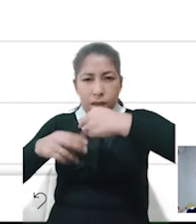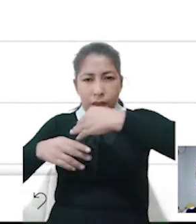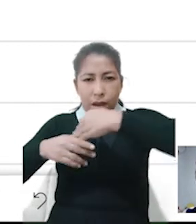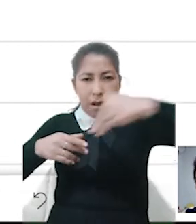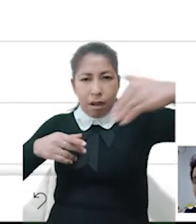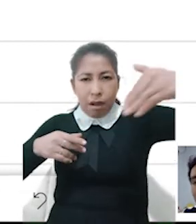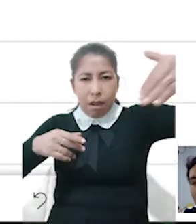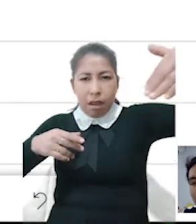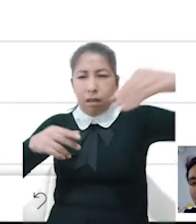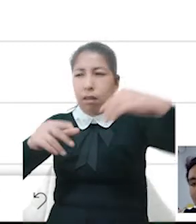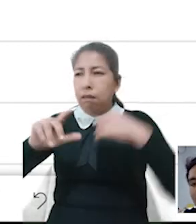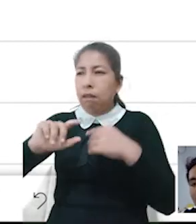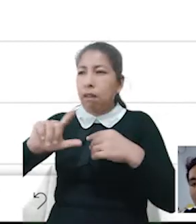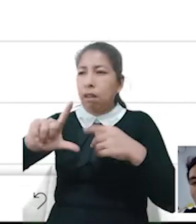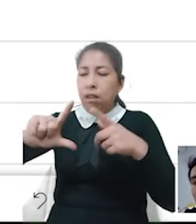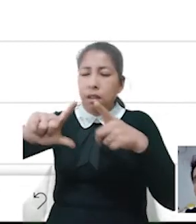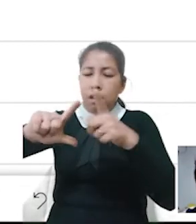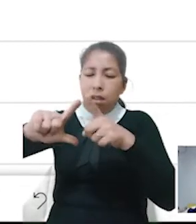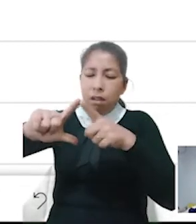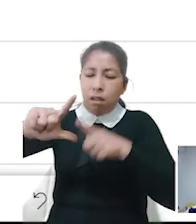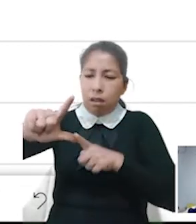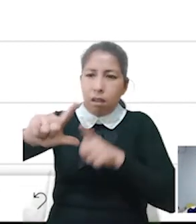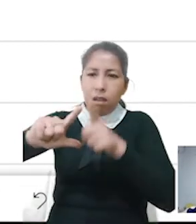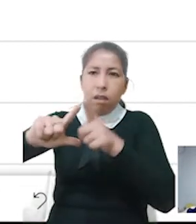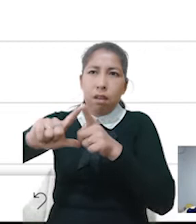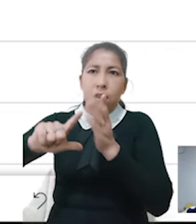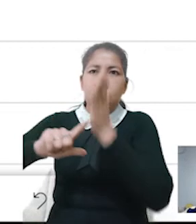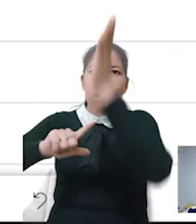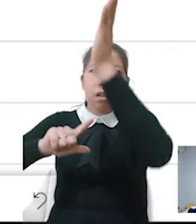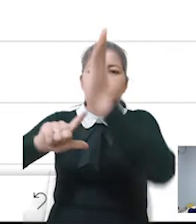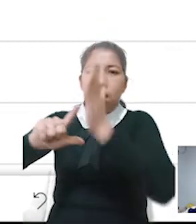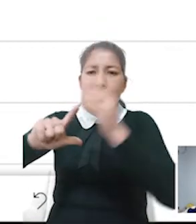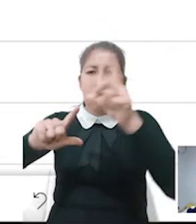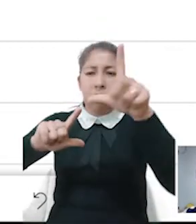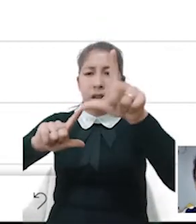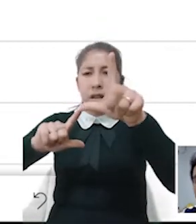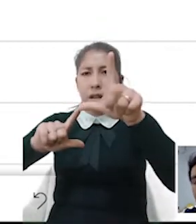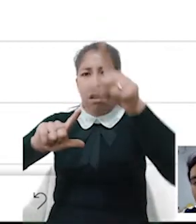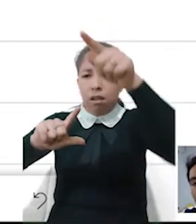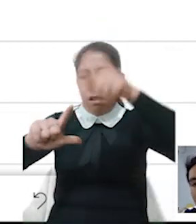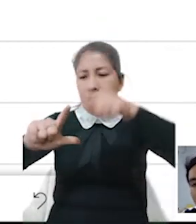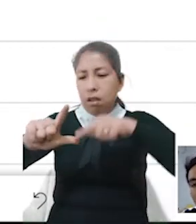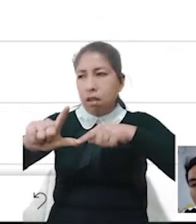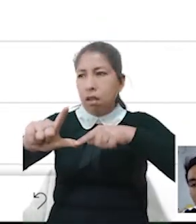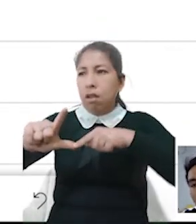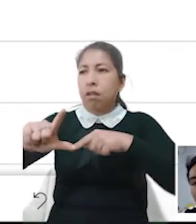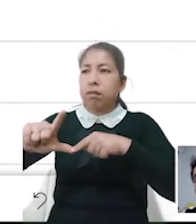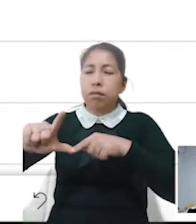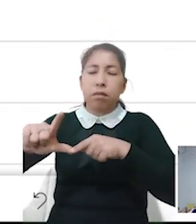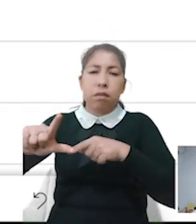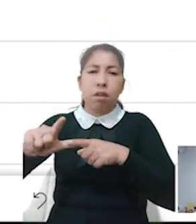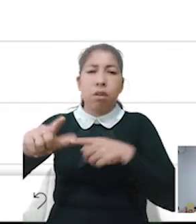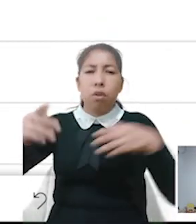Y noten ustedes que la medida de este ángulo agudo es opuesta por el vértice con la medida del otro